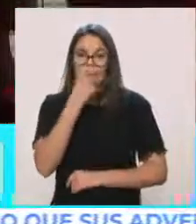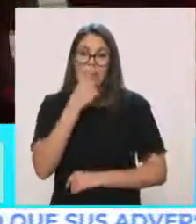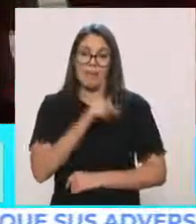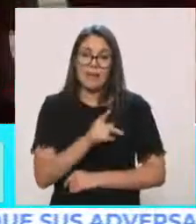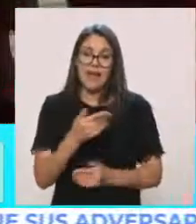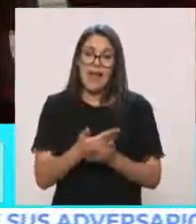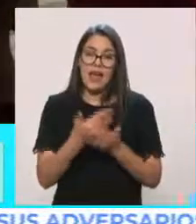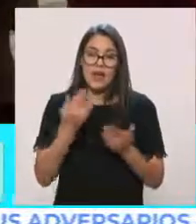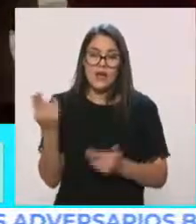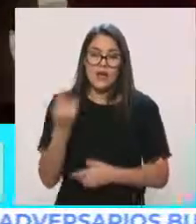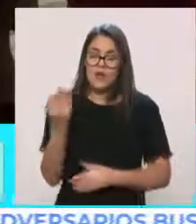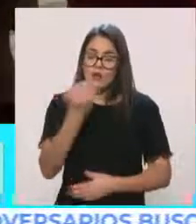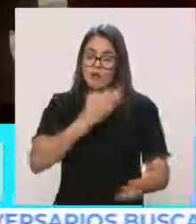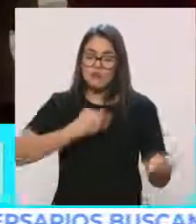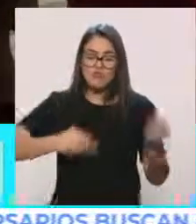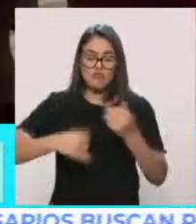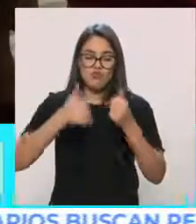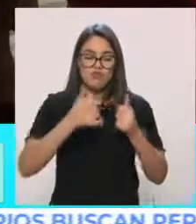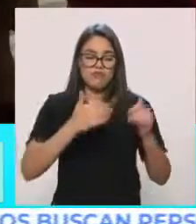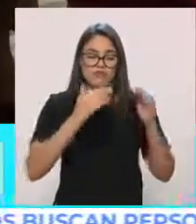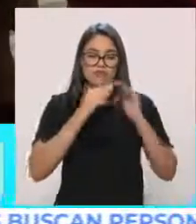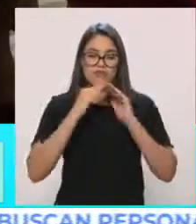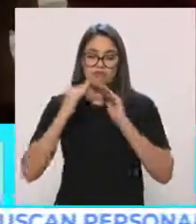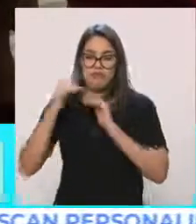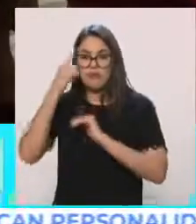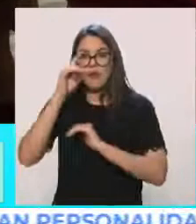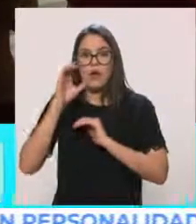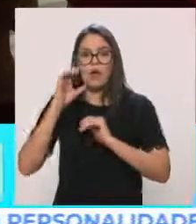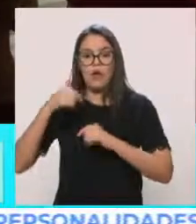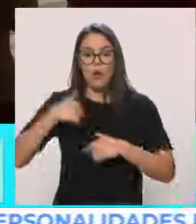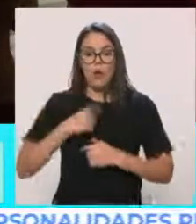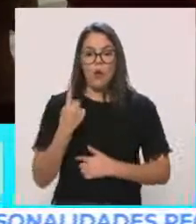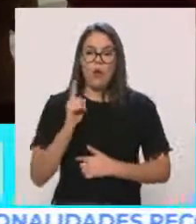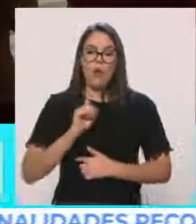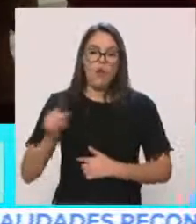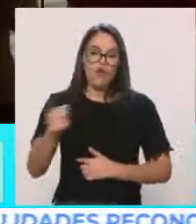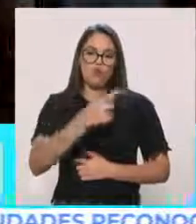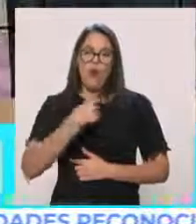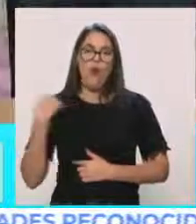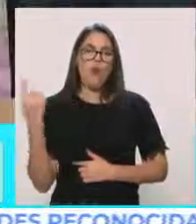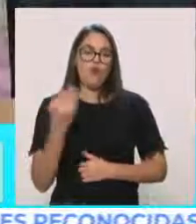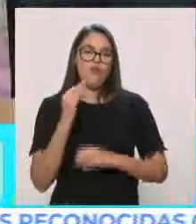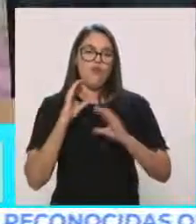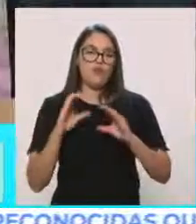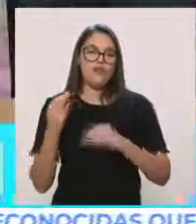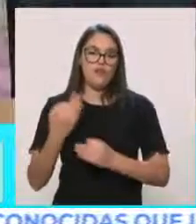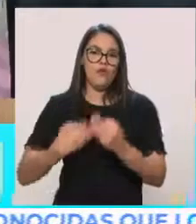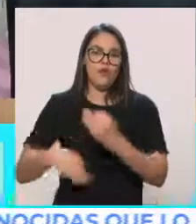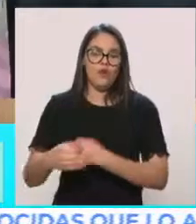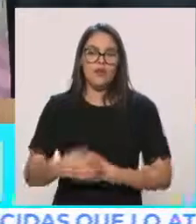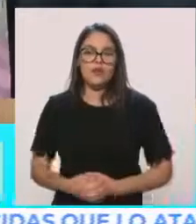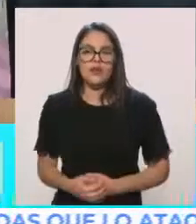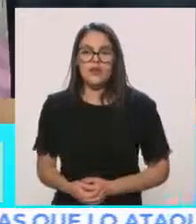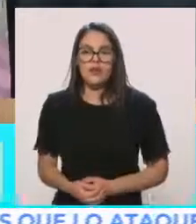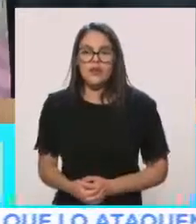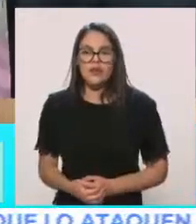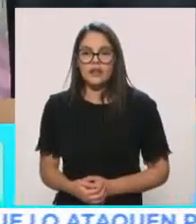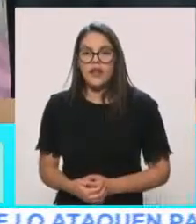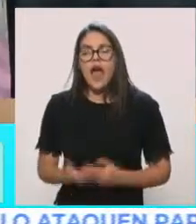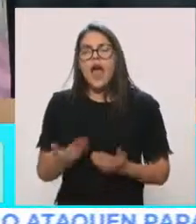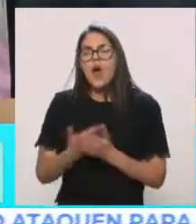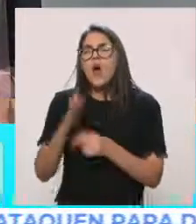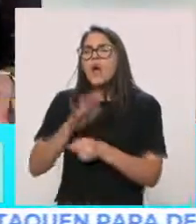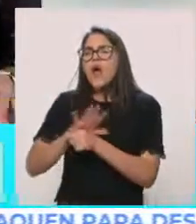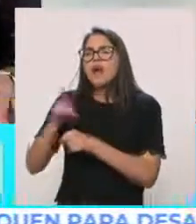todas y todos nos quedemos en casa por cuidarnos todos. Bueno, pues por último, cuéntanos cuáles son las medidas de seguridad